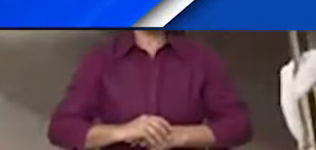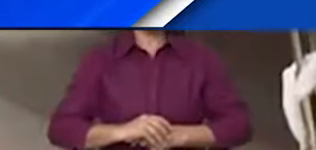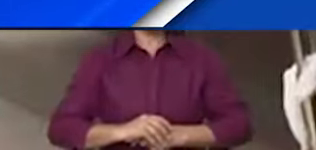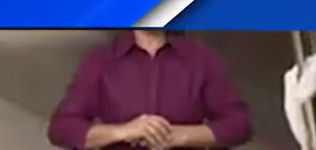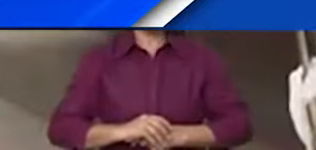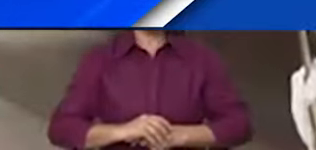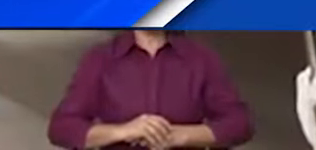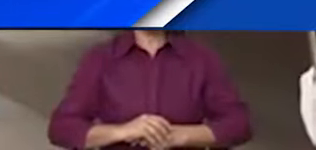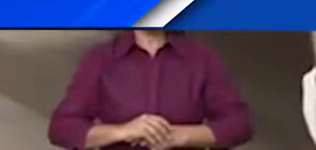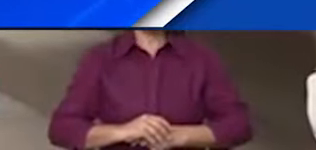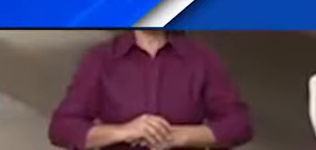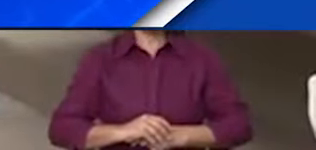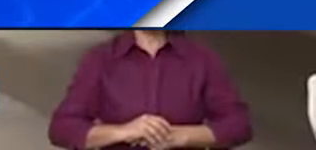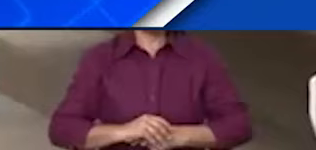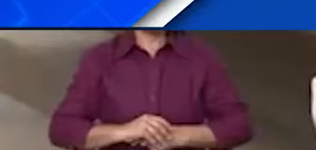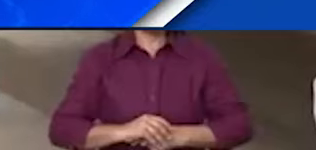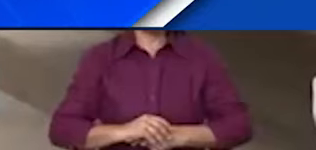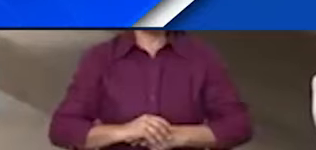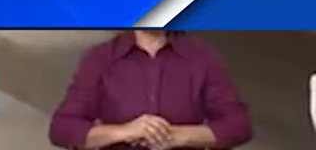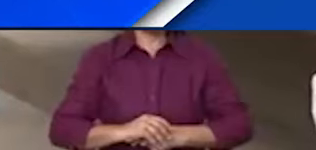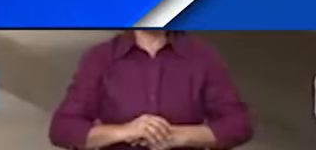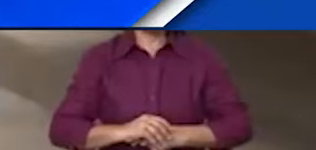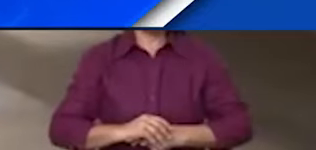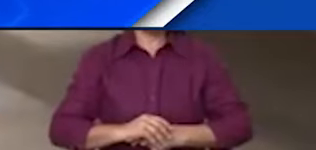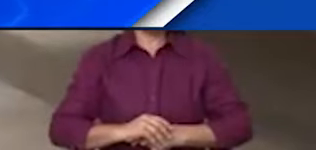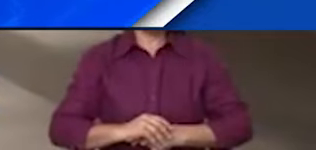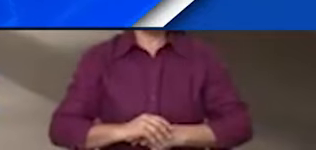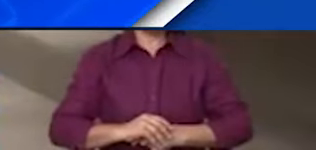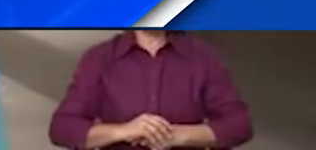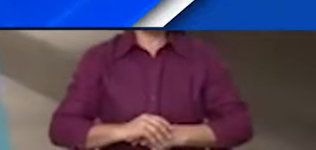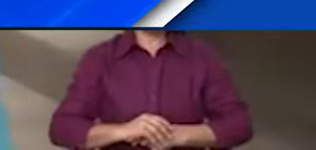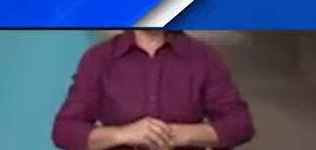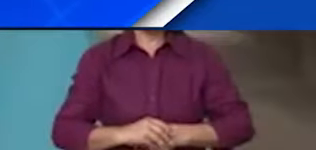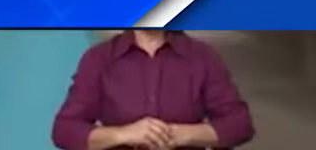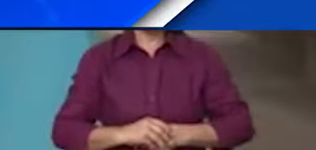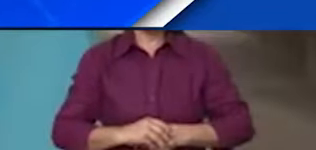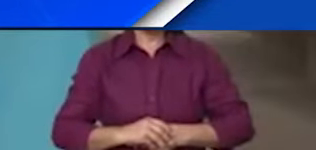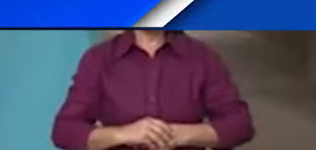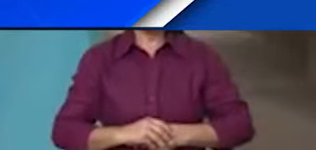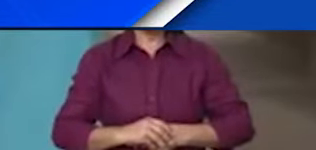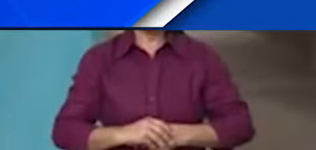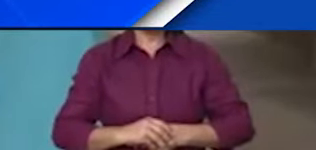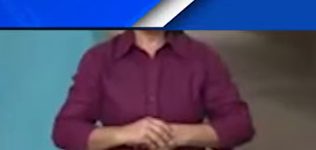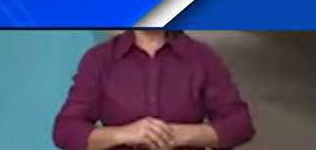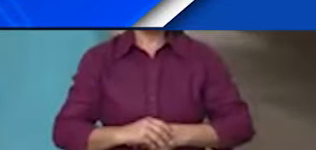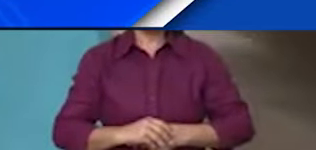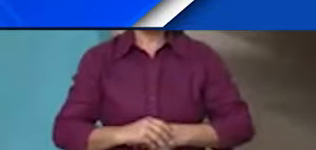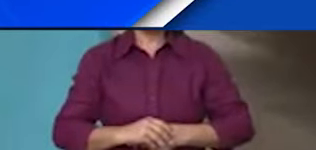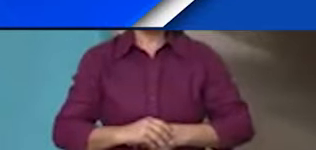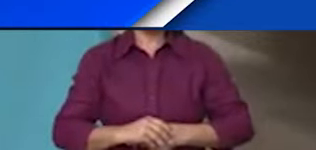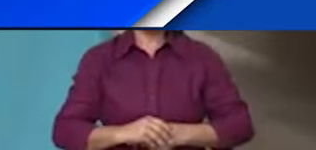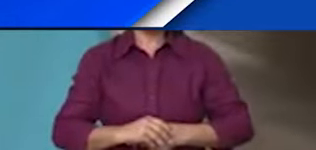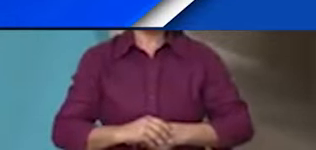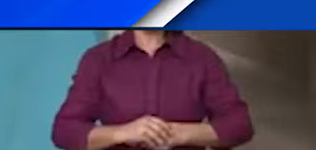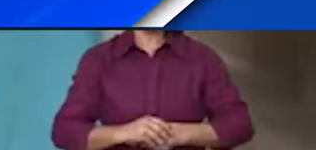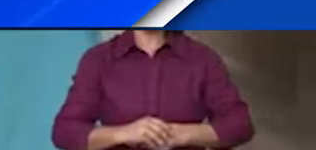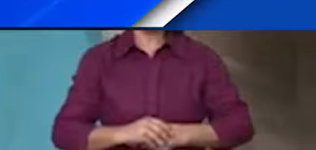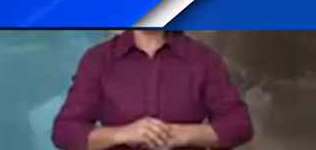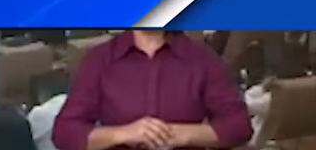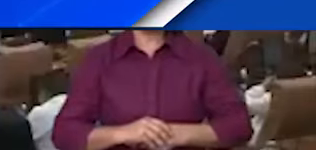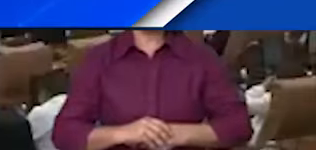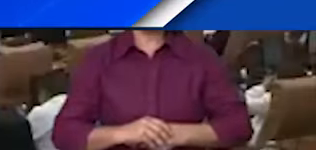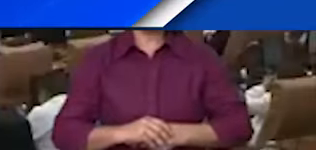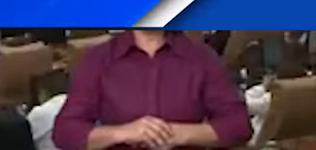periodo de 5 años que inicia, los sandinistas tienen una mayoría en el Parlamento, ya que ocupan 75 de las